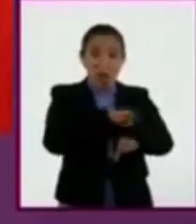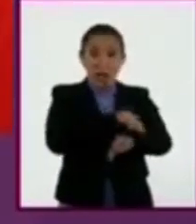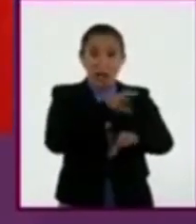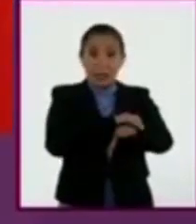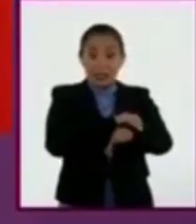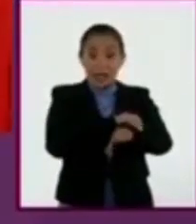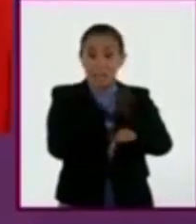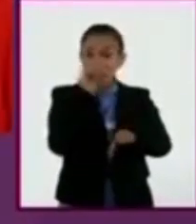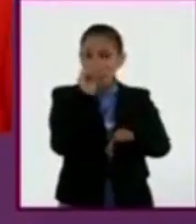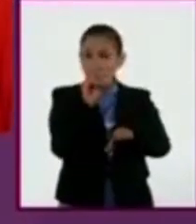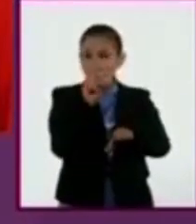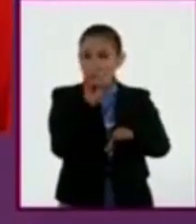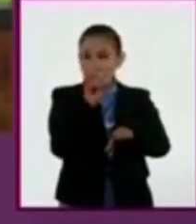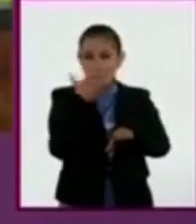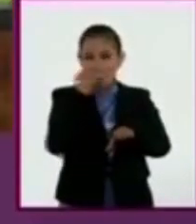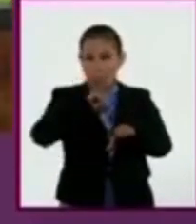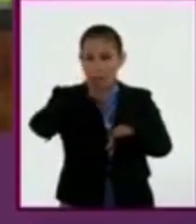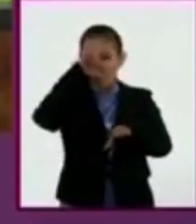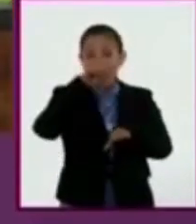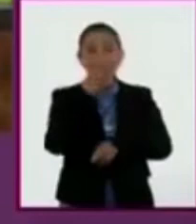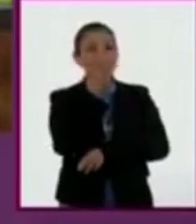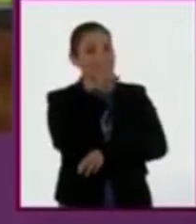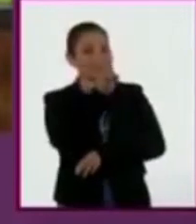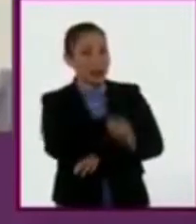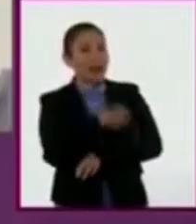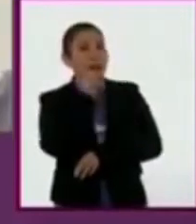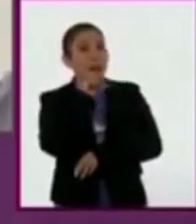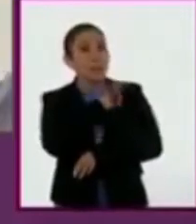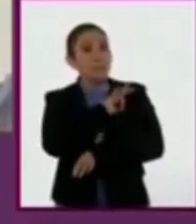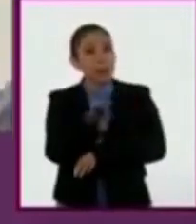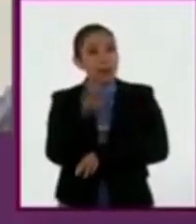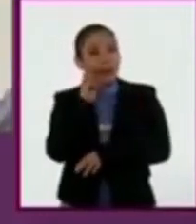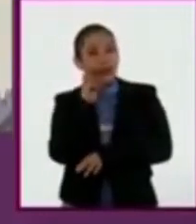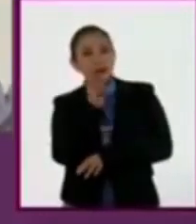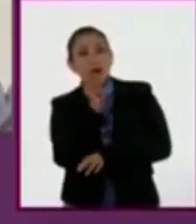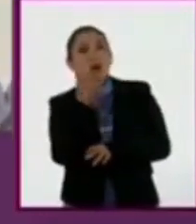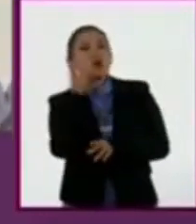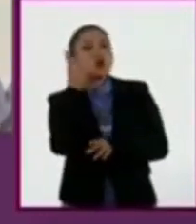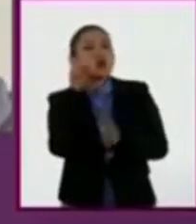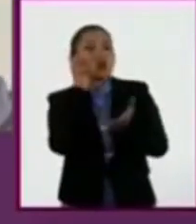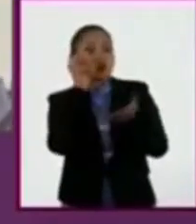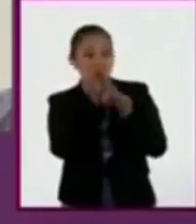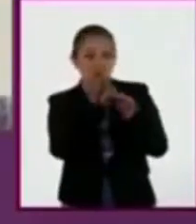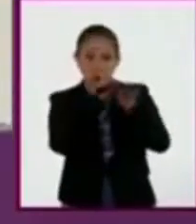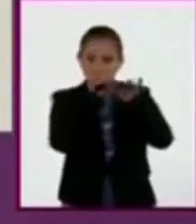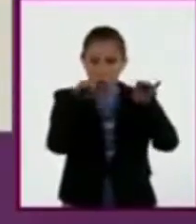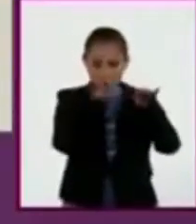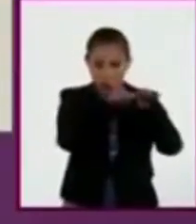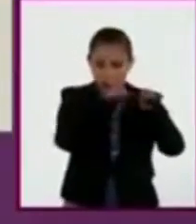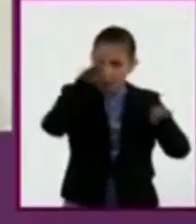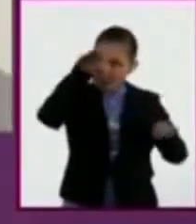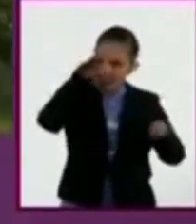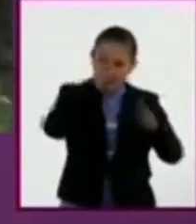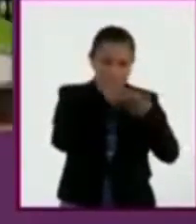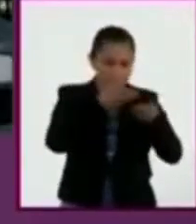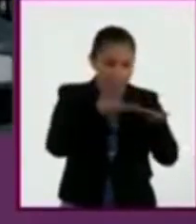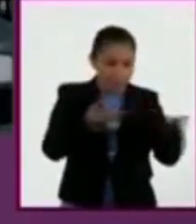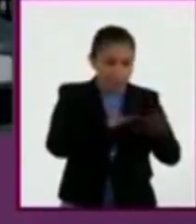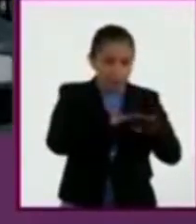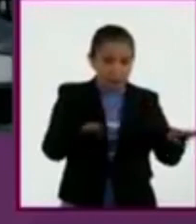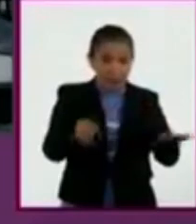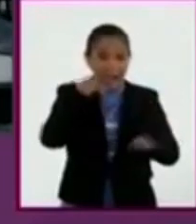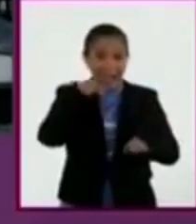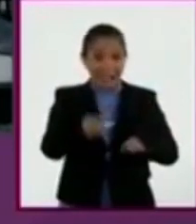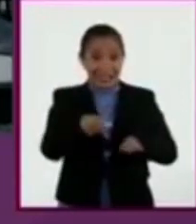es cero porque no tiene altura. Así es. También puede considerarse algún punto de referencia distinto al piso. En